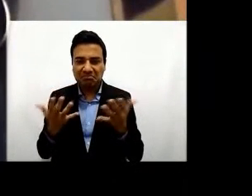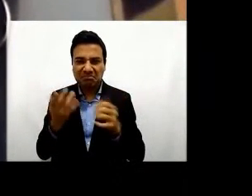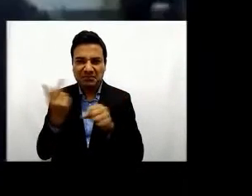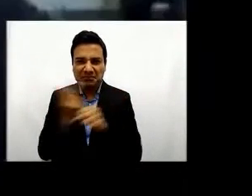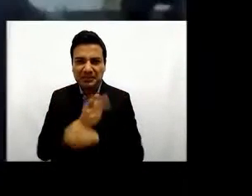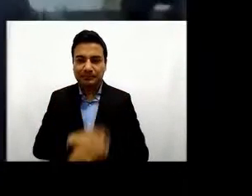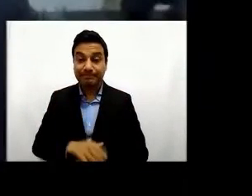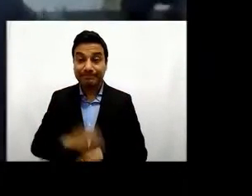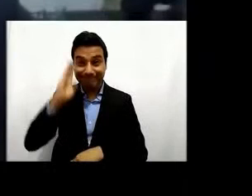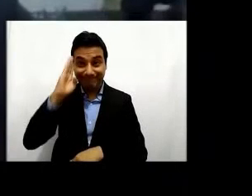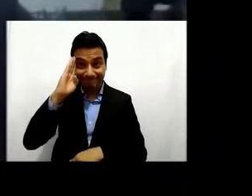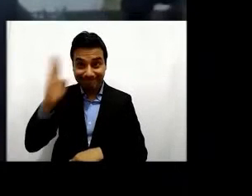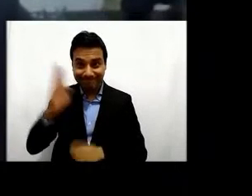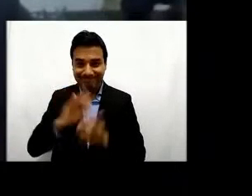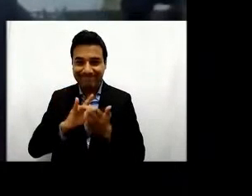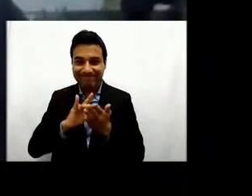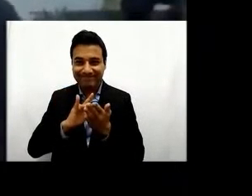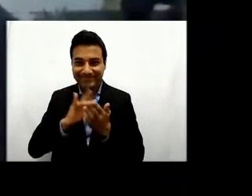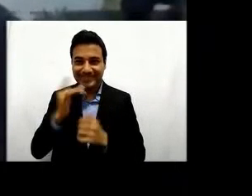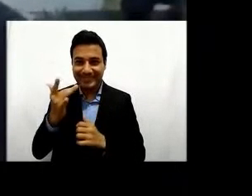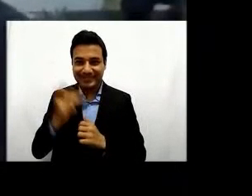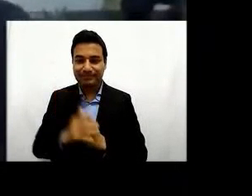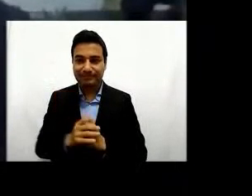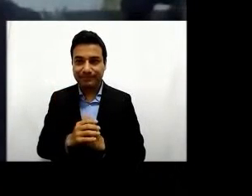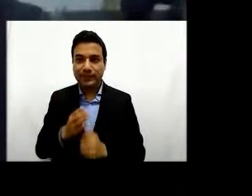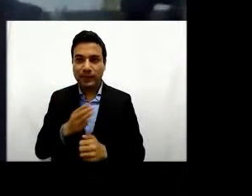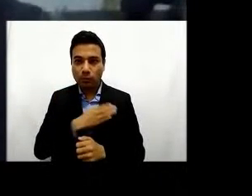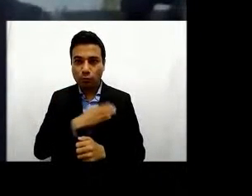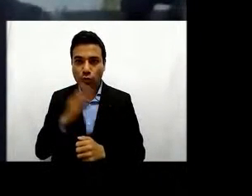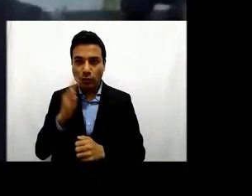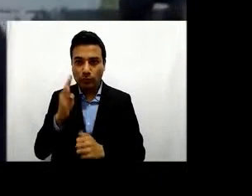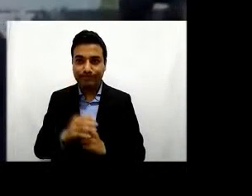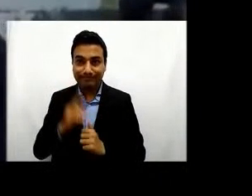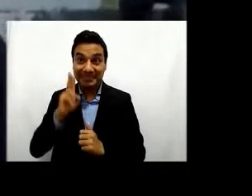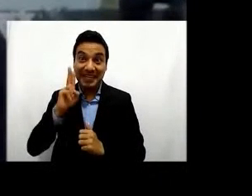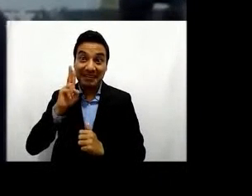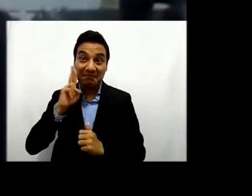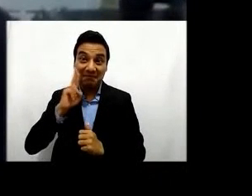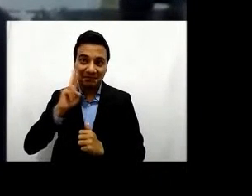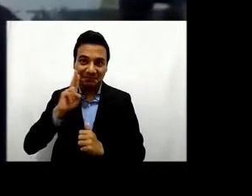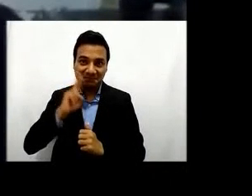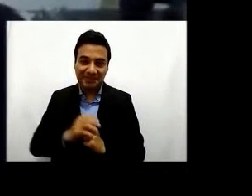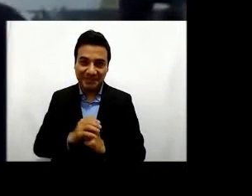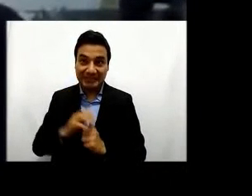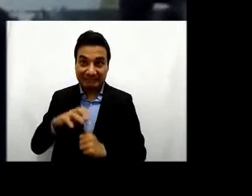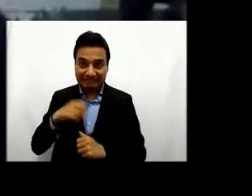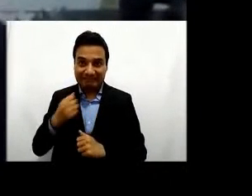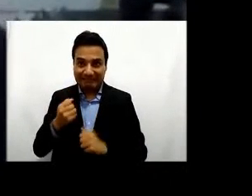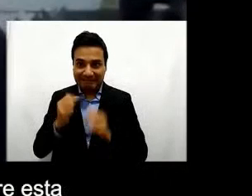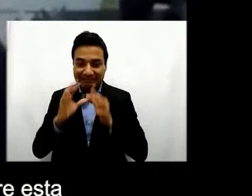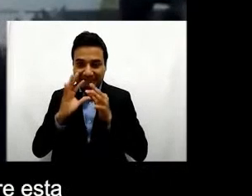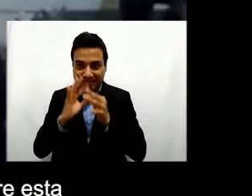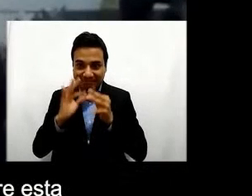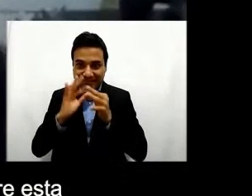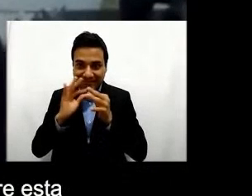Hola, muchas gracias. Bueno, voy a intentar ser breve en las participaciones.